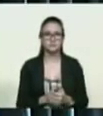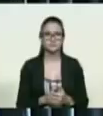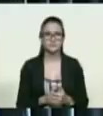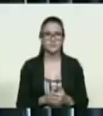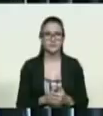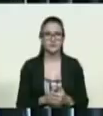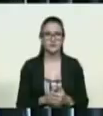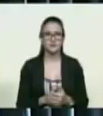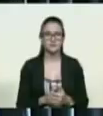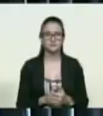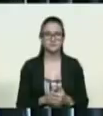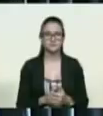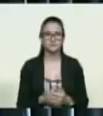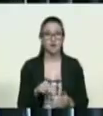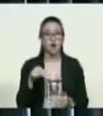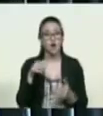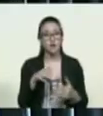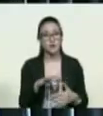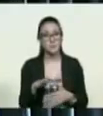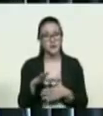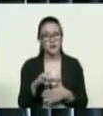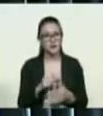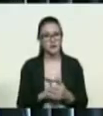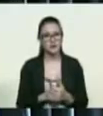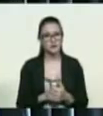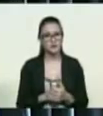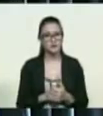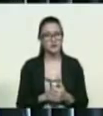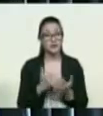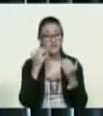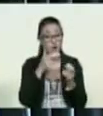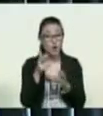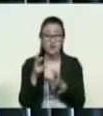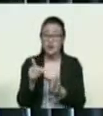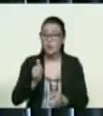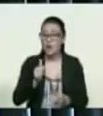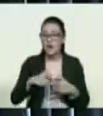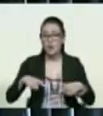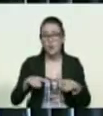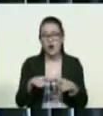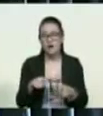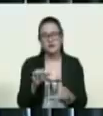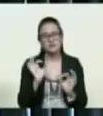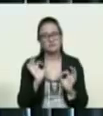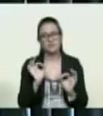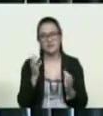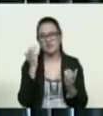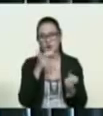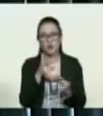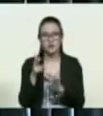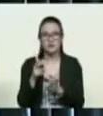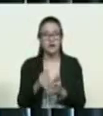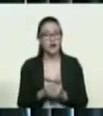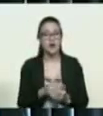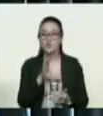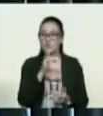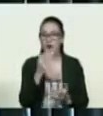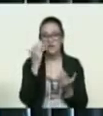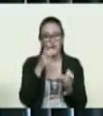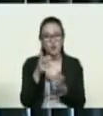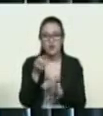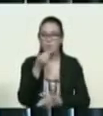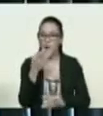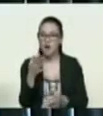Los terroristas son terroristas en cualquier parte del planeta. No puede haber terroristas buenos o terroristas malos, porque